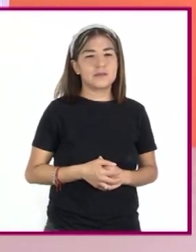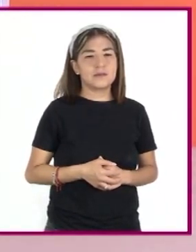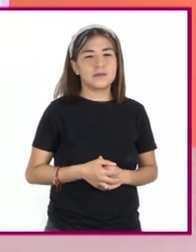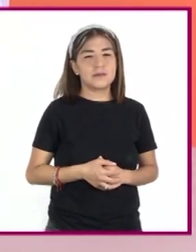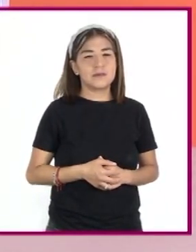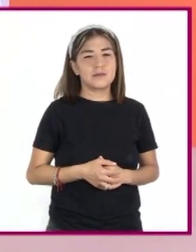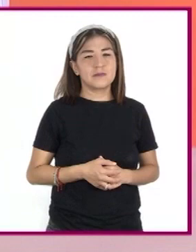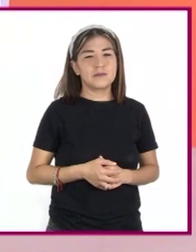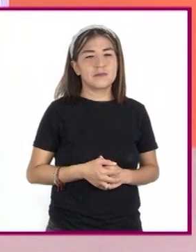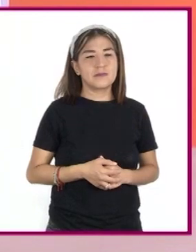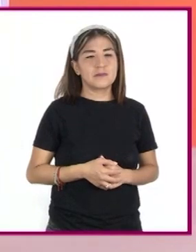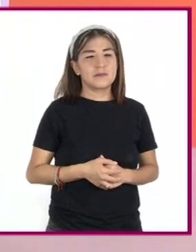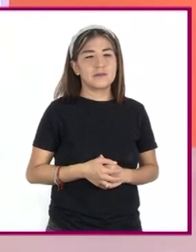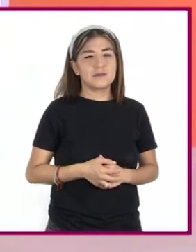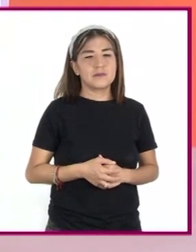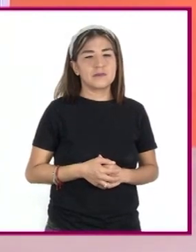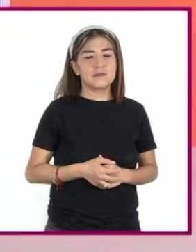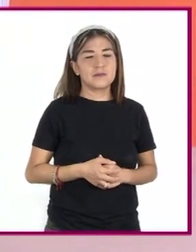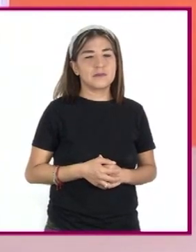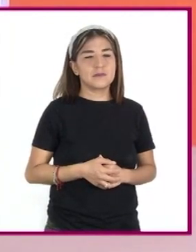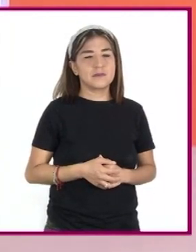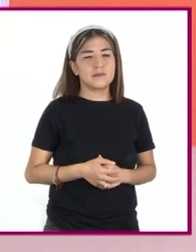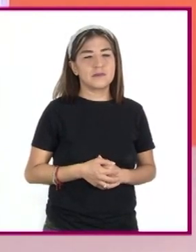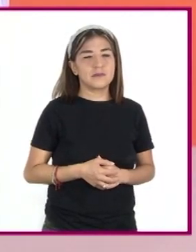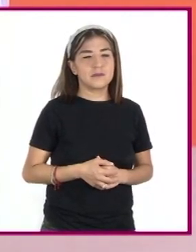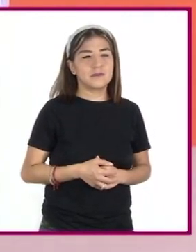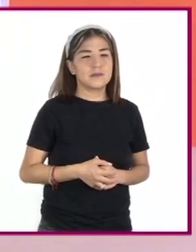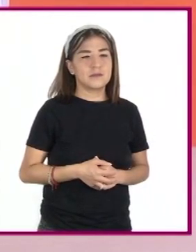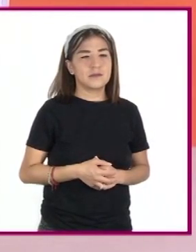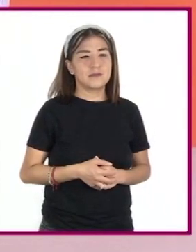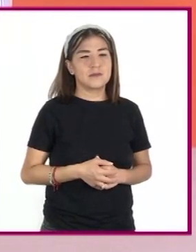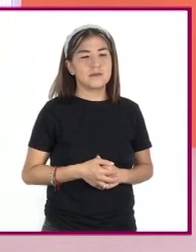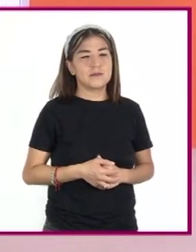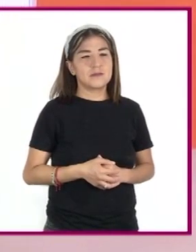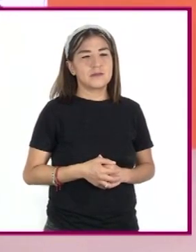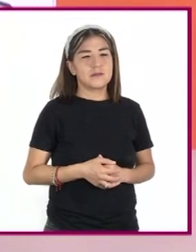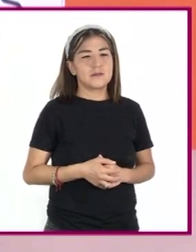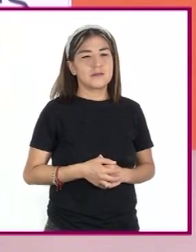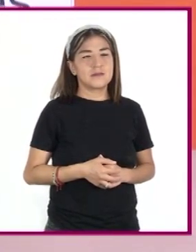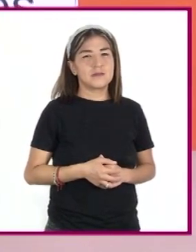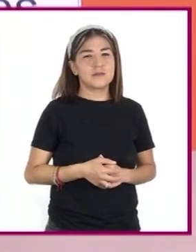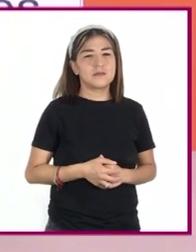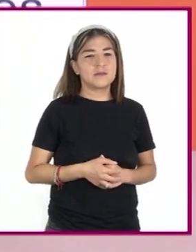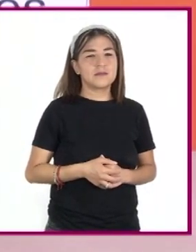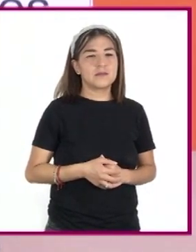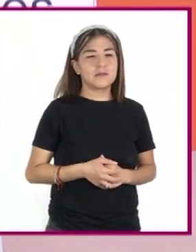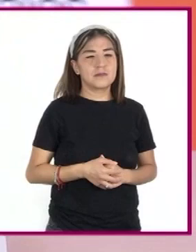Aquí lo tenemos.